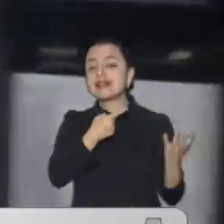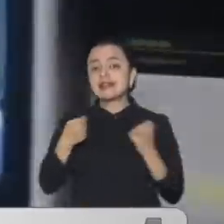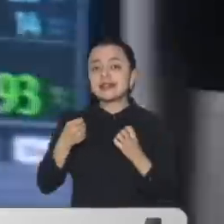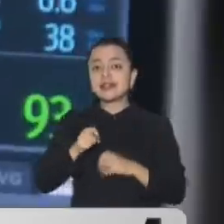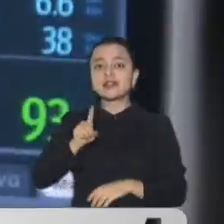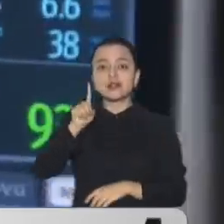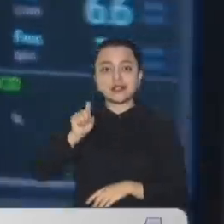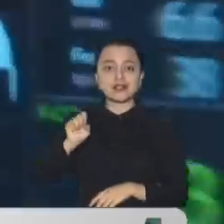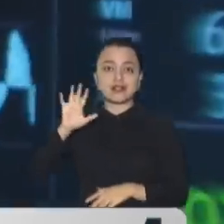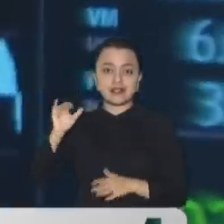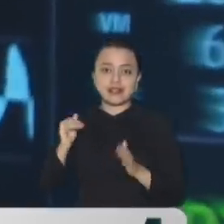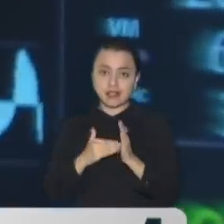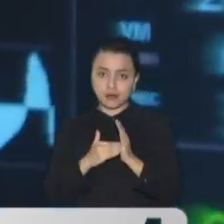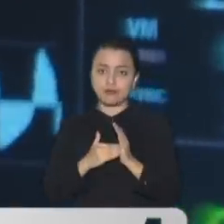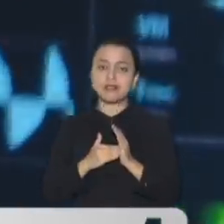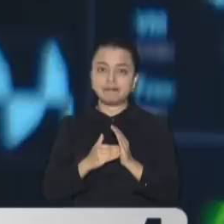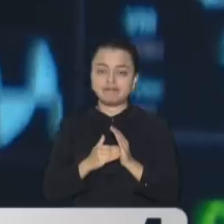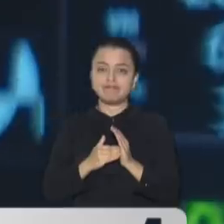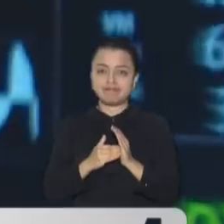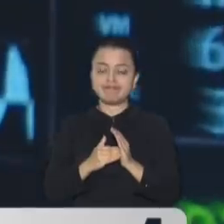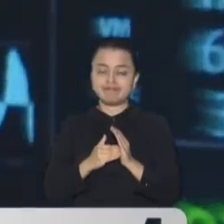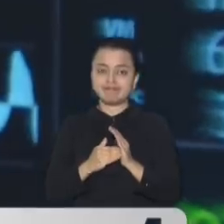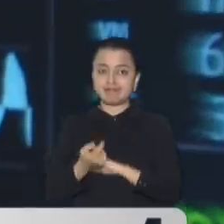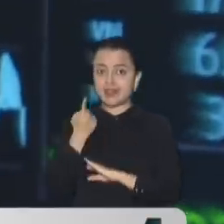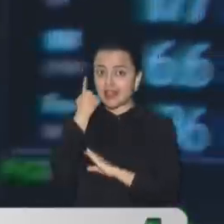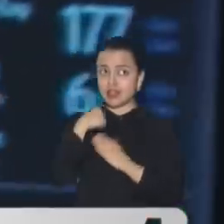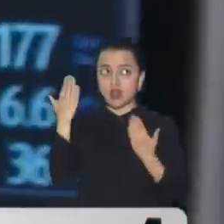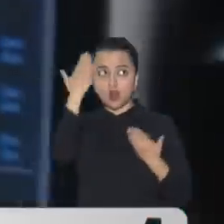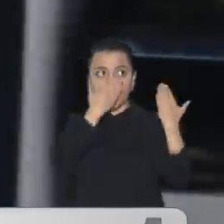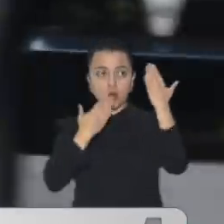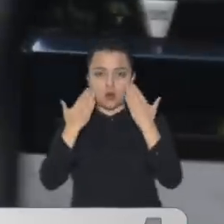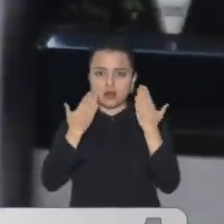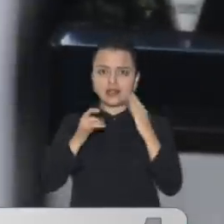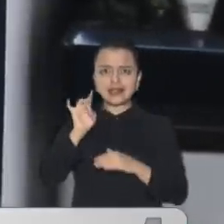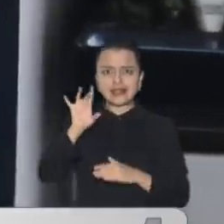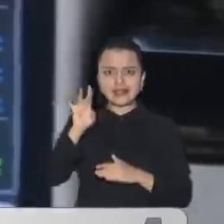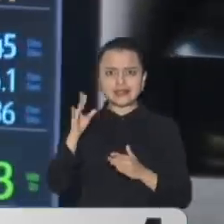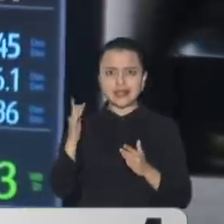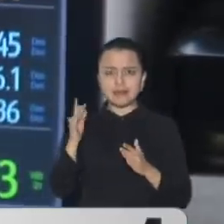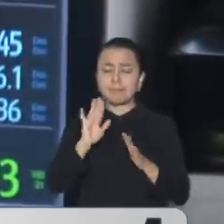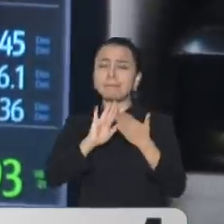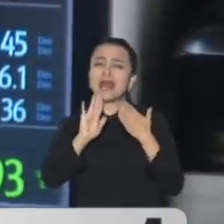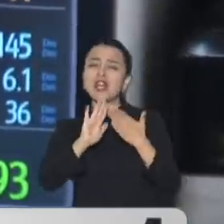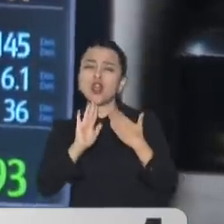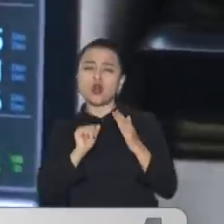1.665.003 recuperados. Las pruebas procesadas para el día de ayer fueron